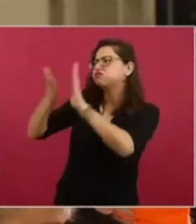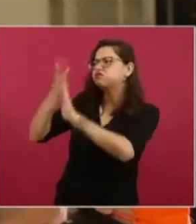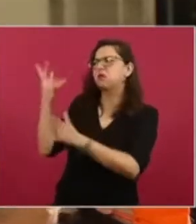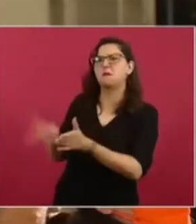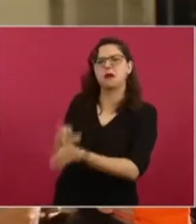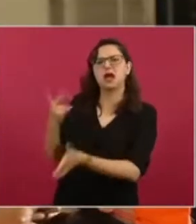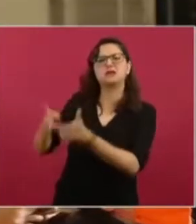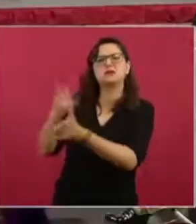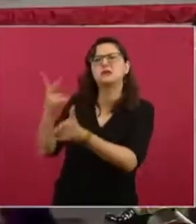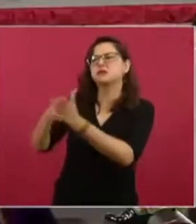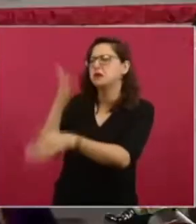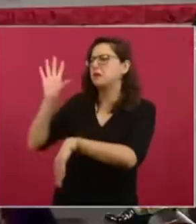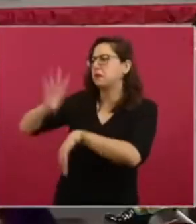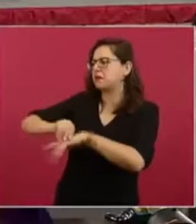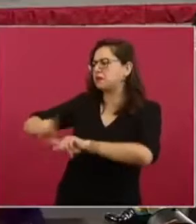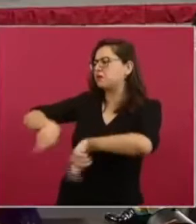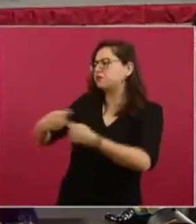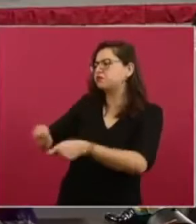Bueno,